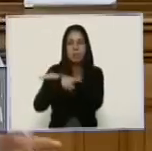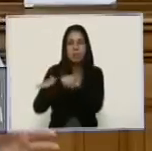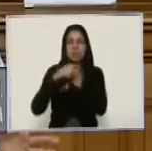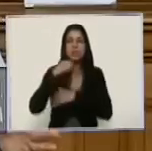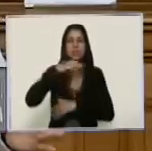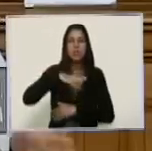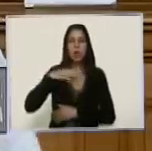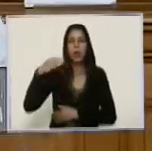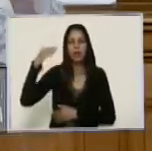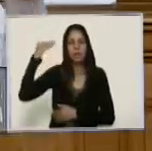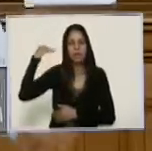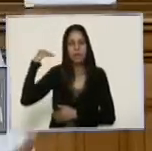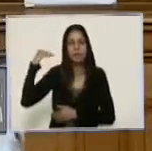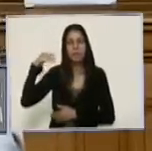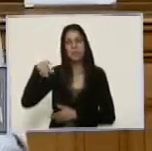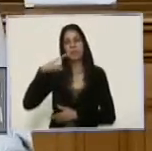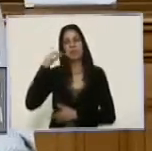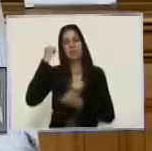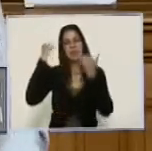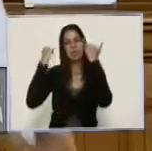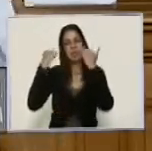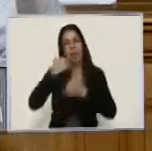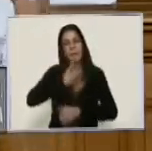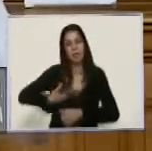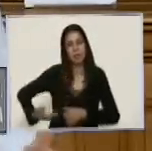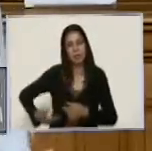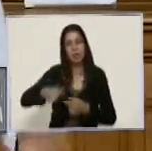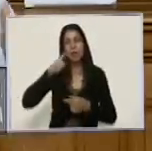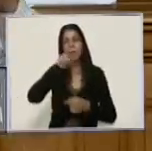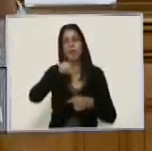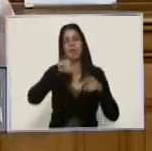Woods las medidas que tomó Nixon en